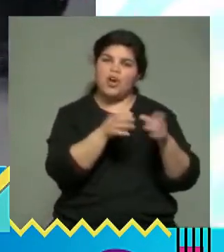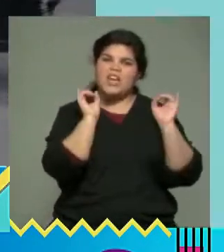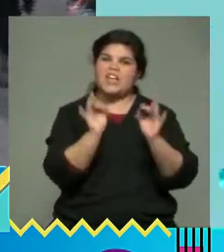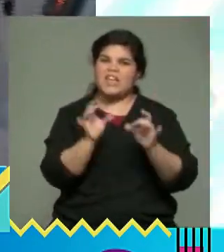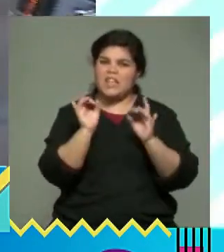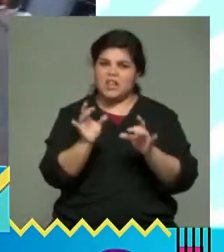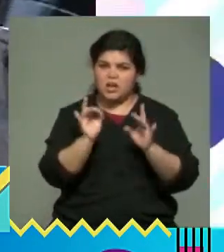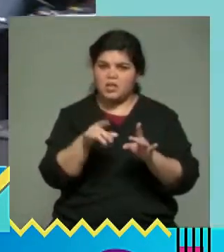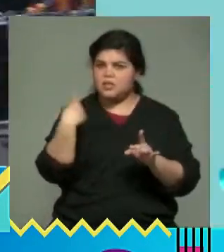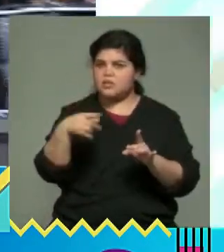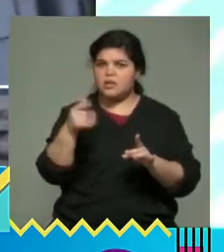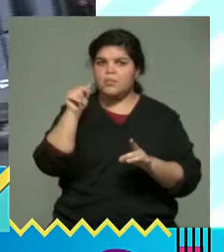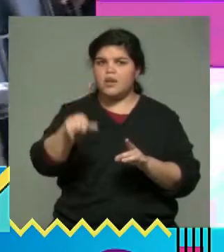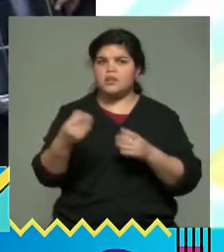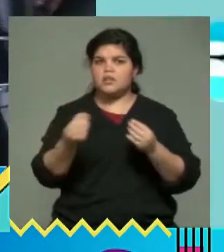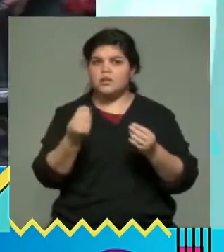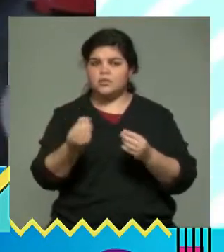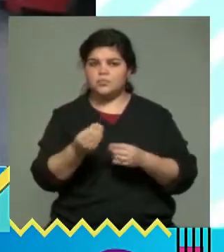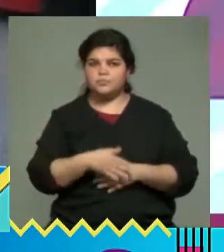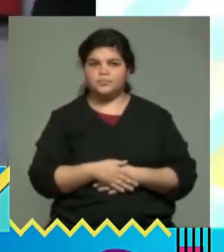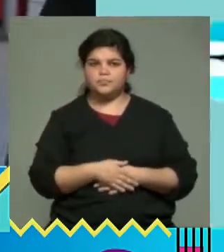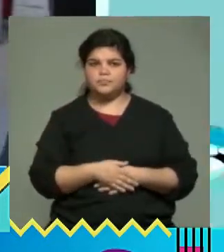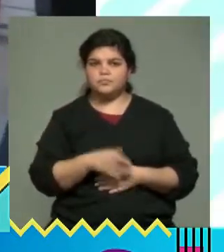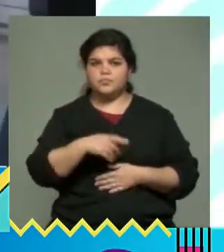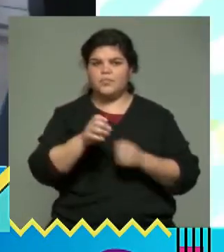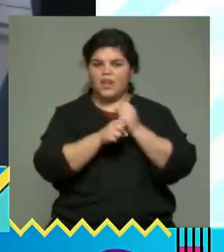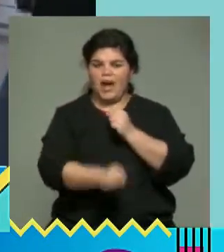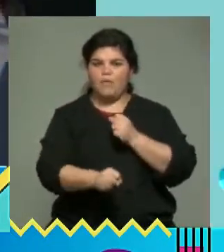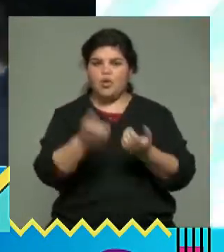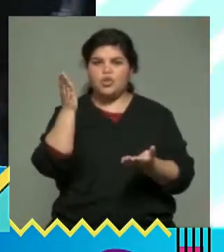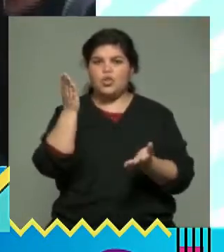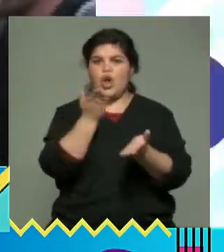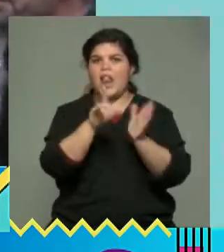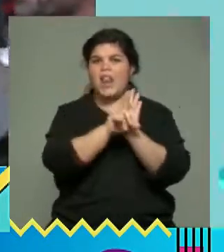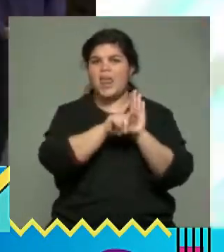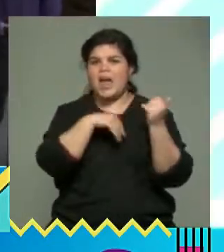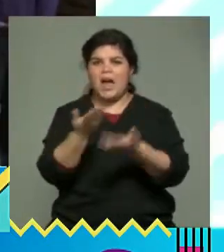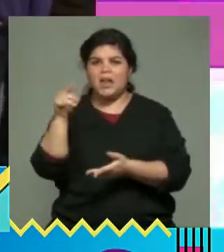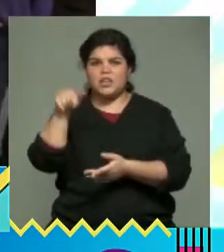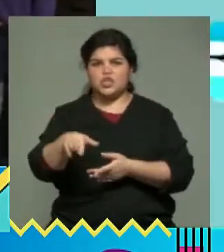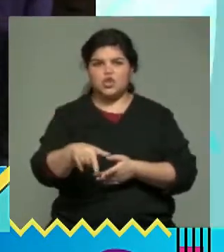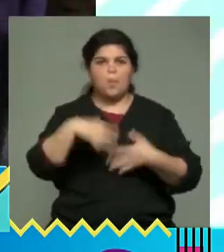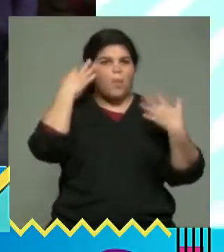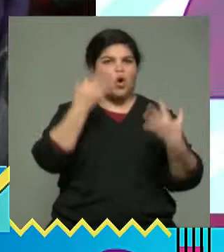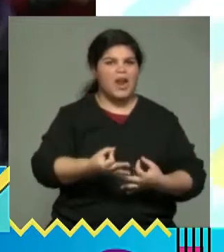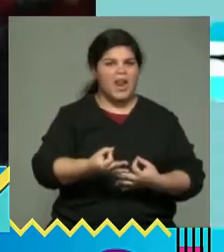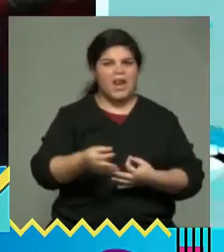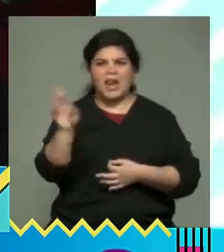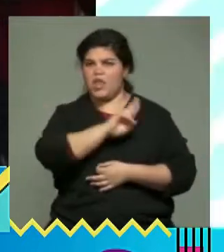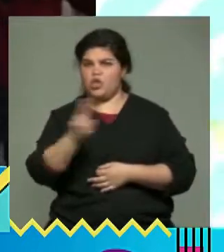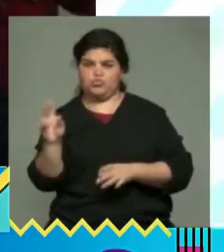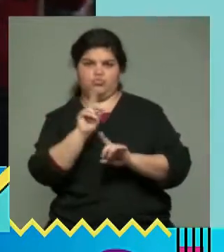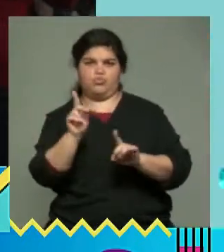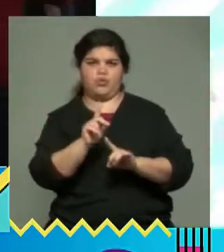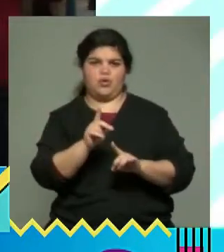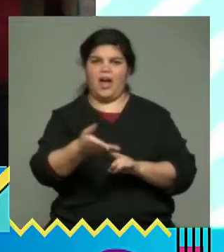la penalización de la práctica del aborto no es una cuestión moral ni religiosa. De hecho, en la Edad Media no se